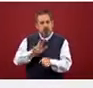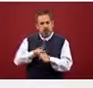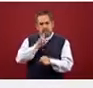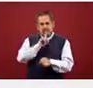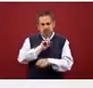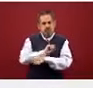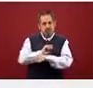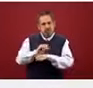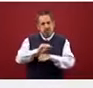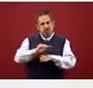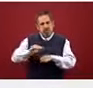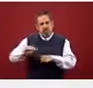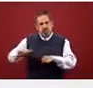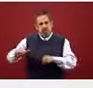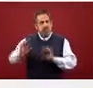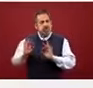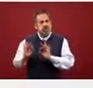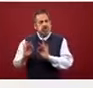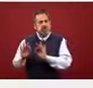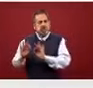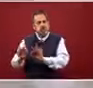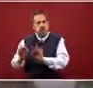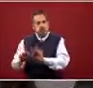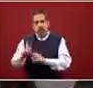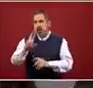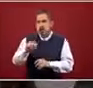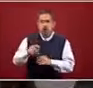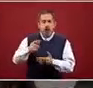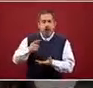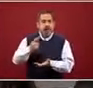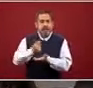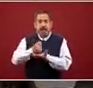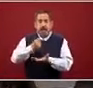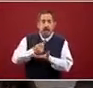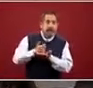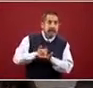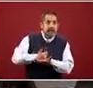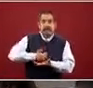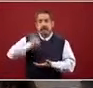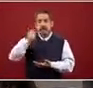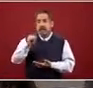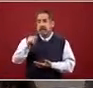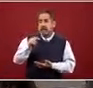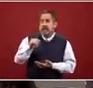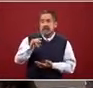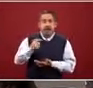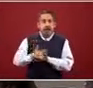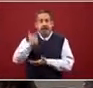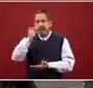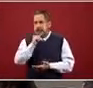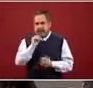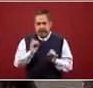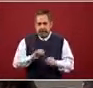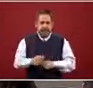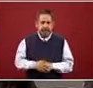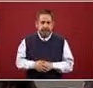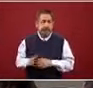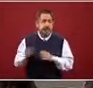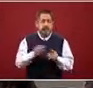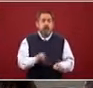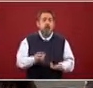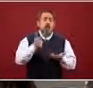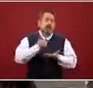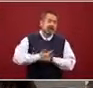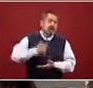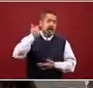están en una zona de hospitalización general, no están en unidades de terapia intensiva. Y como graves e intubados tenemos